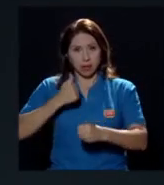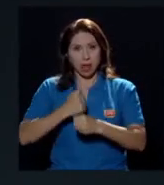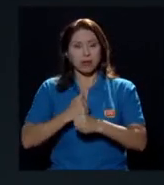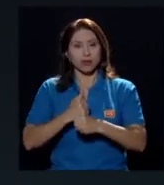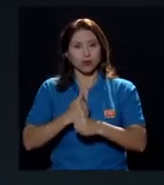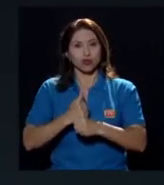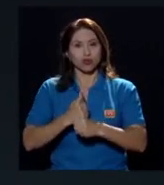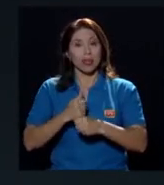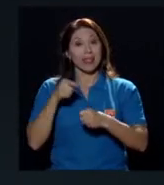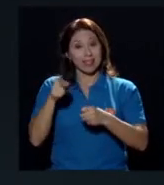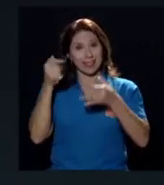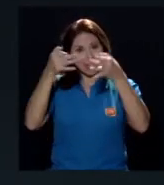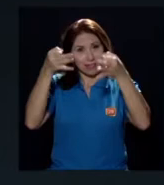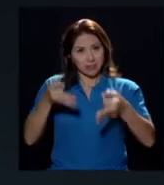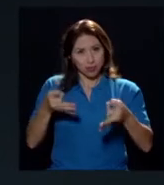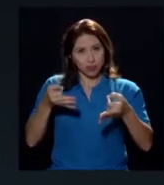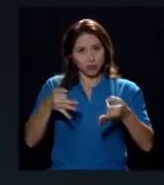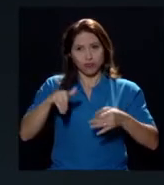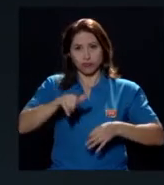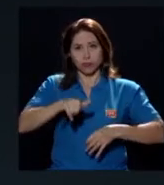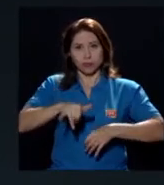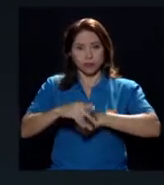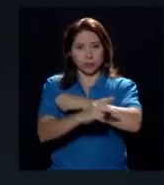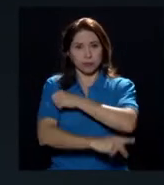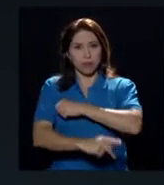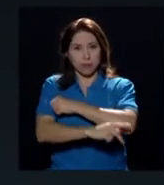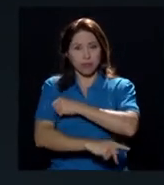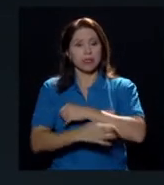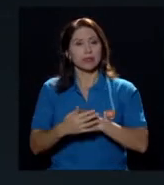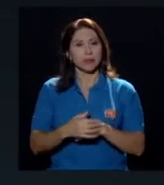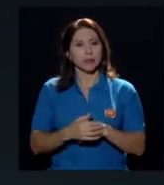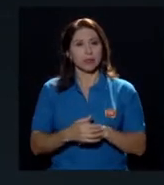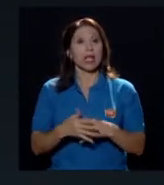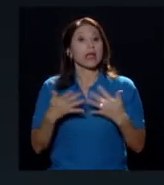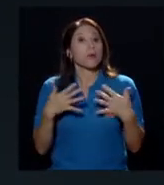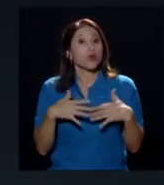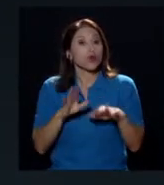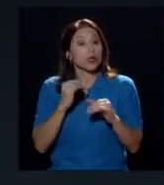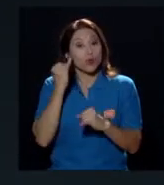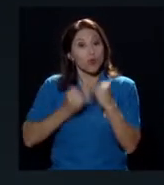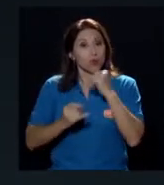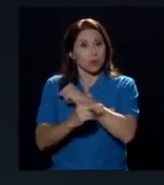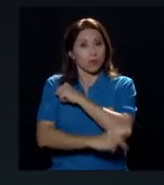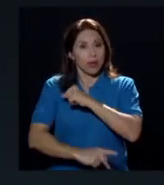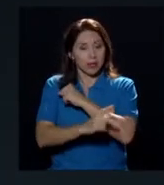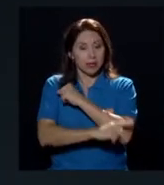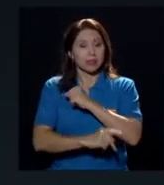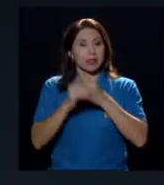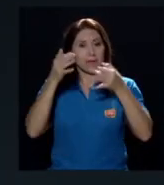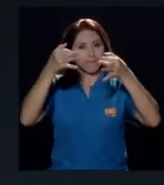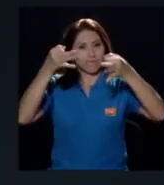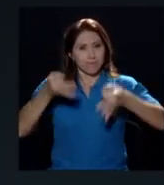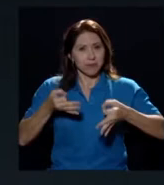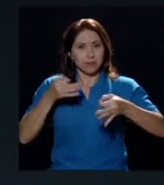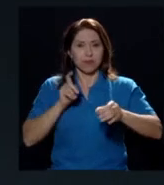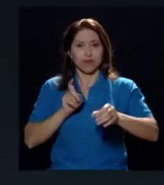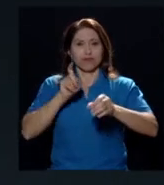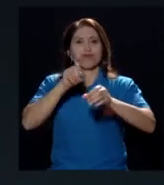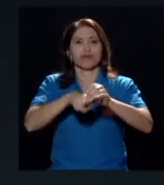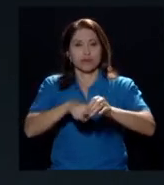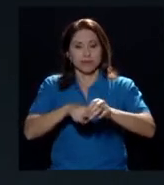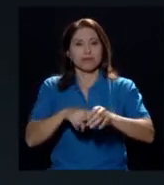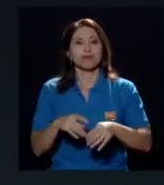de la decisión que este país tomó, que por cierto fue el último país que tomó la decisión de adherirse,